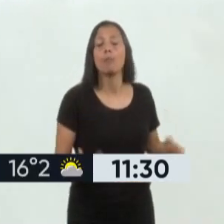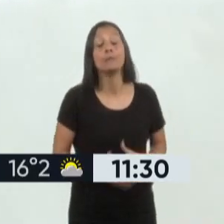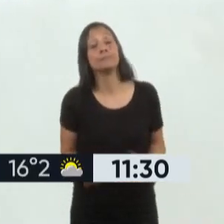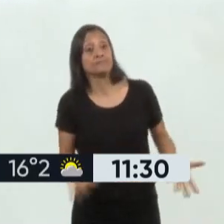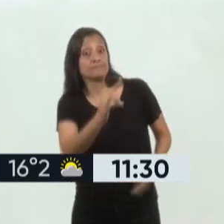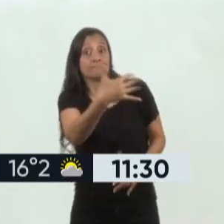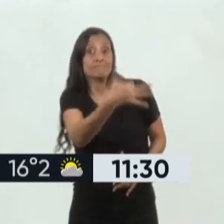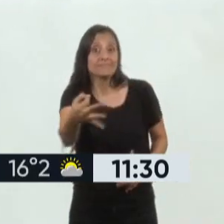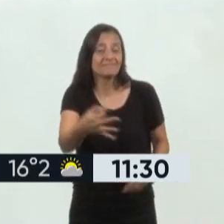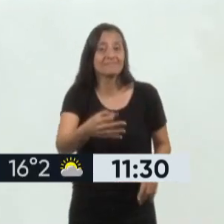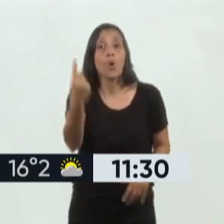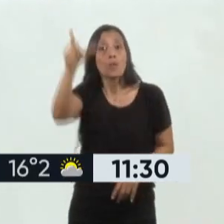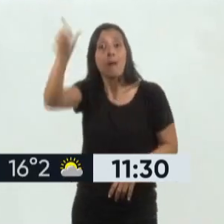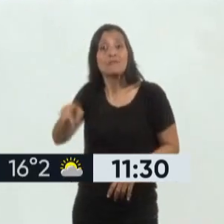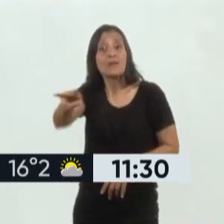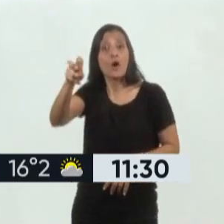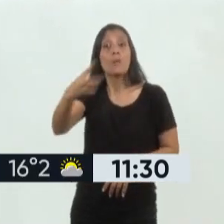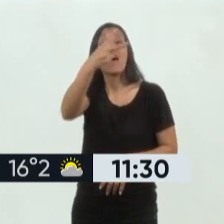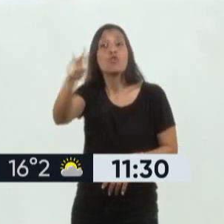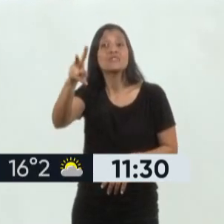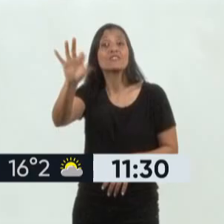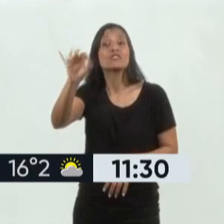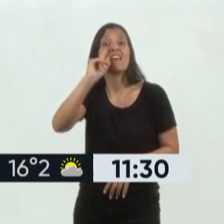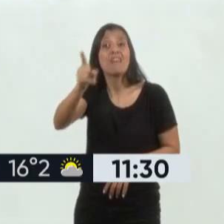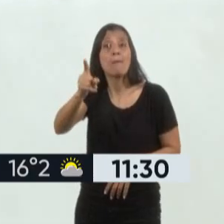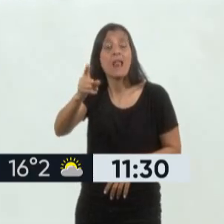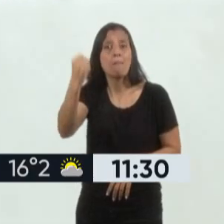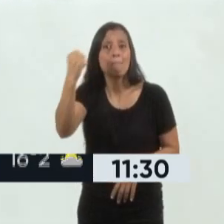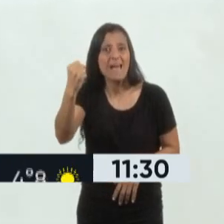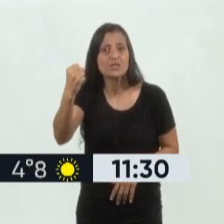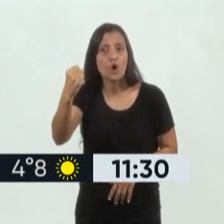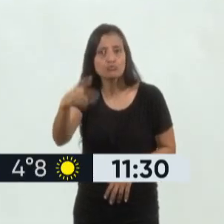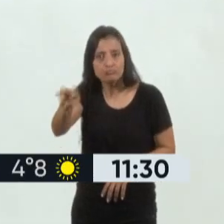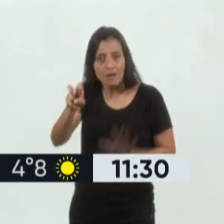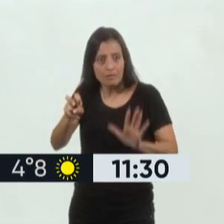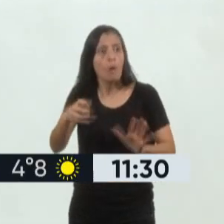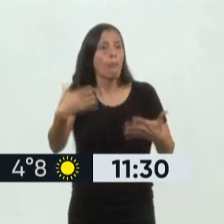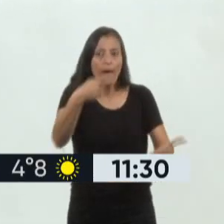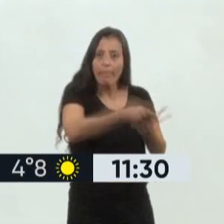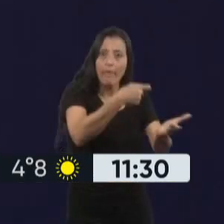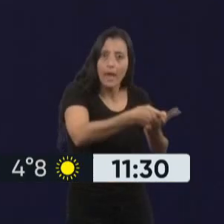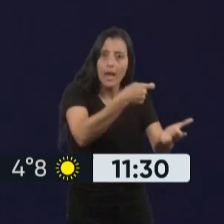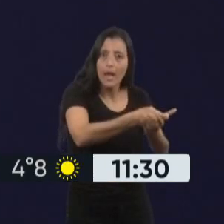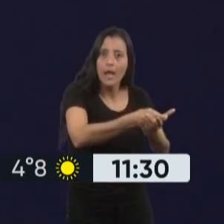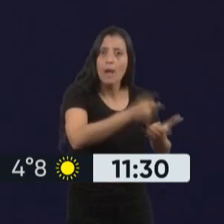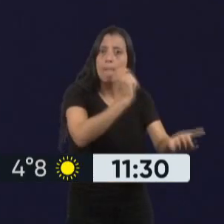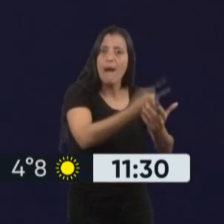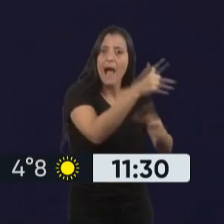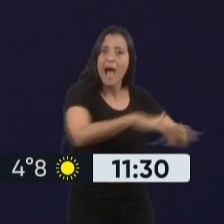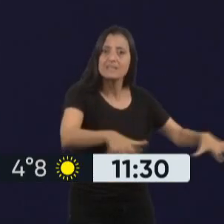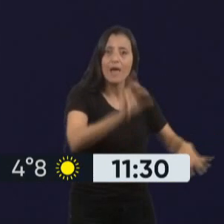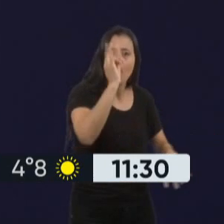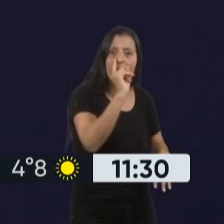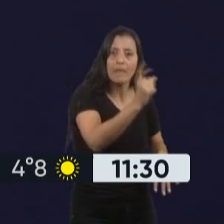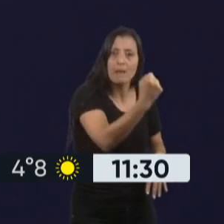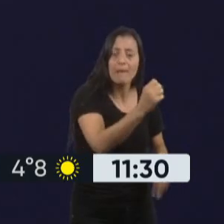que una persona que cobra 235.000 pesos no se puede dar el lujo de gastar 20.000 pesos en Pero un no asado. me estás contestando. ¿Cuál es la